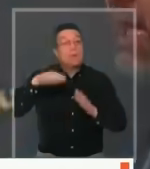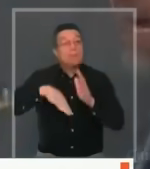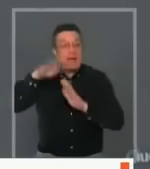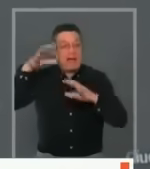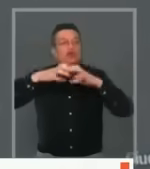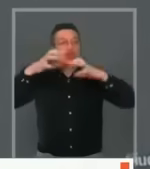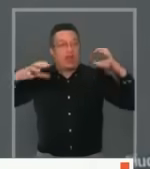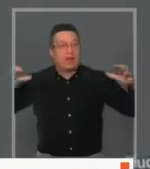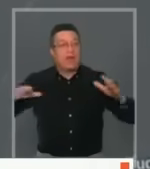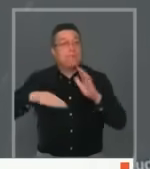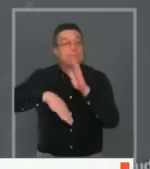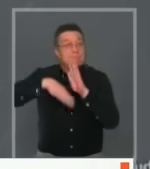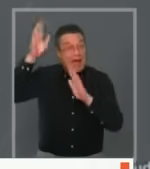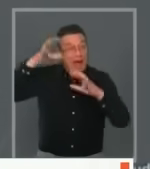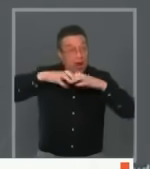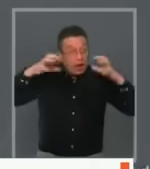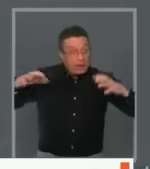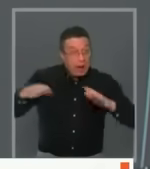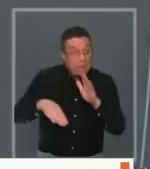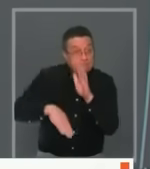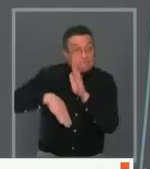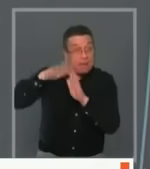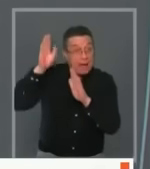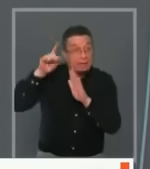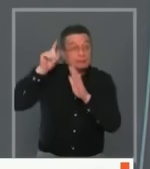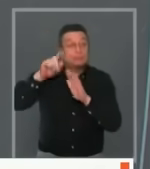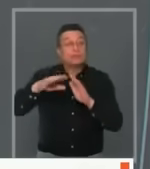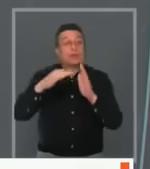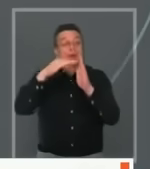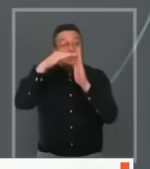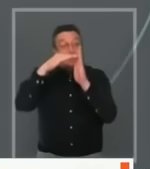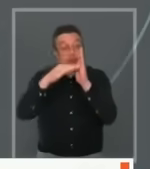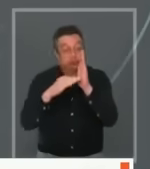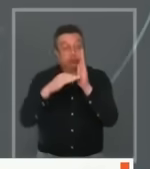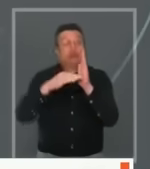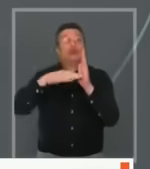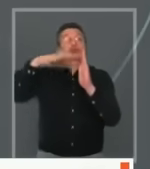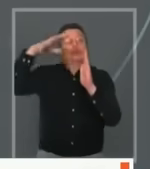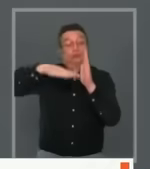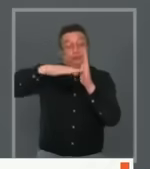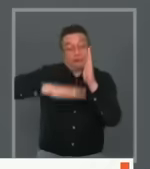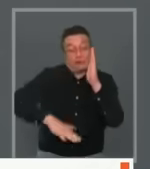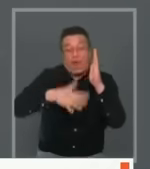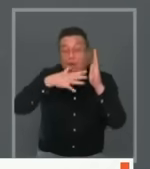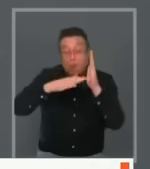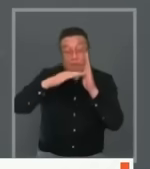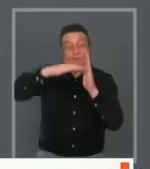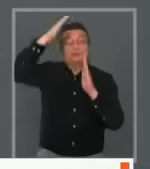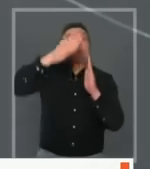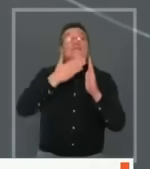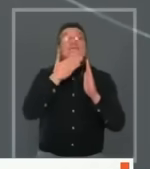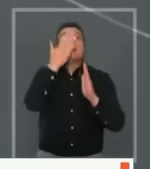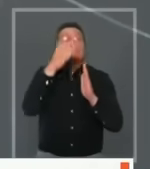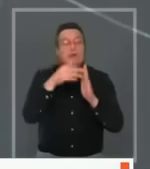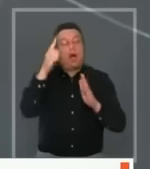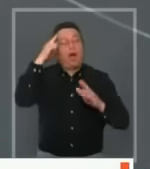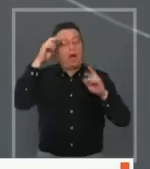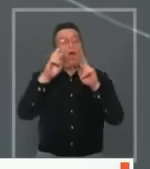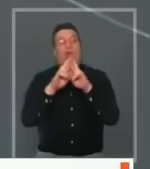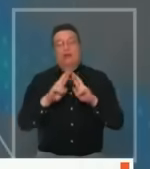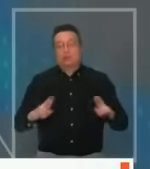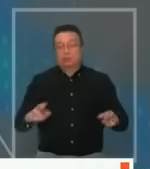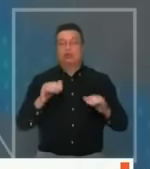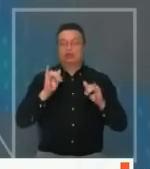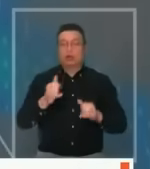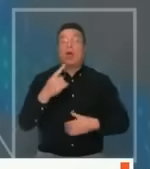cordillerano. Al ser mayor en sector cordillerano y traer un isoterma cero más baja que lo que vivimos el año pasado, es un poquito más tranquilizado, pero igualmente es